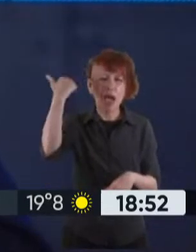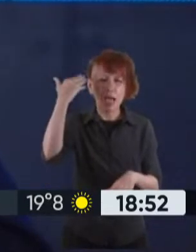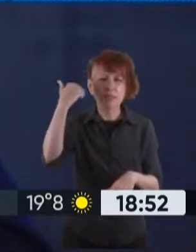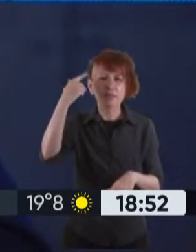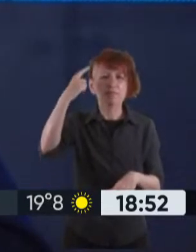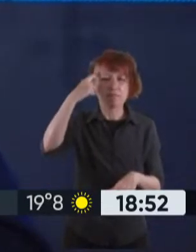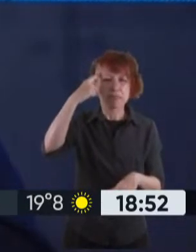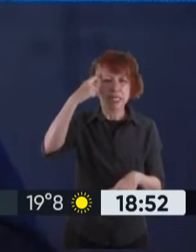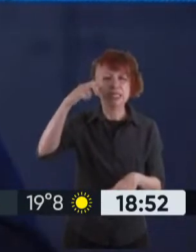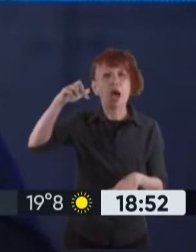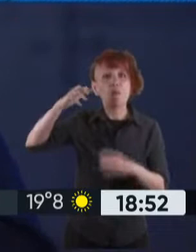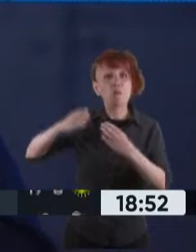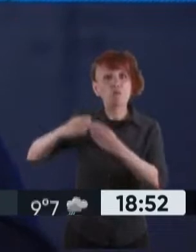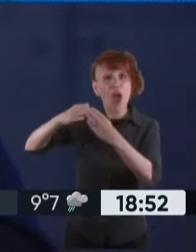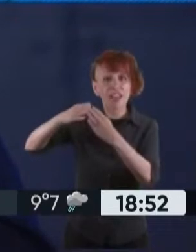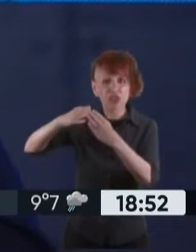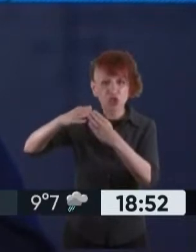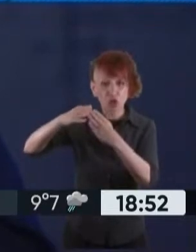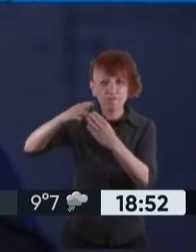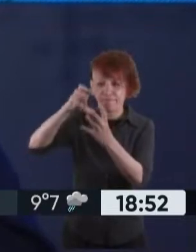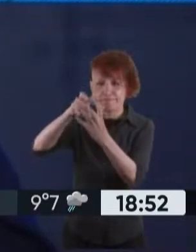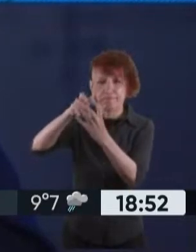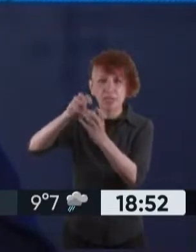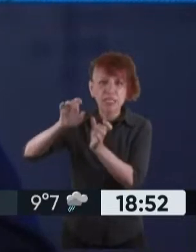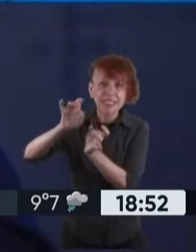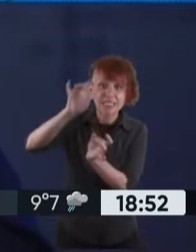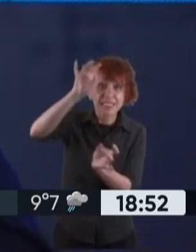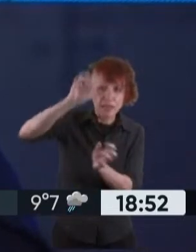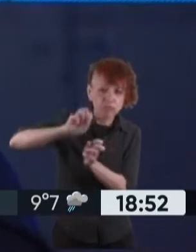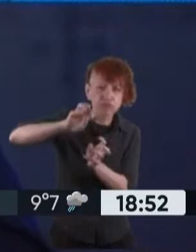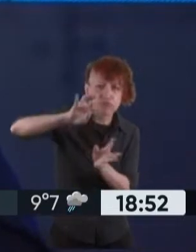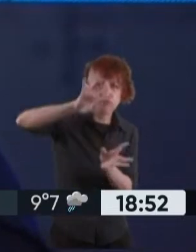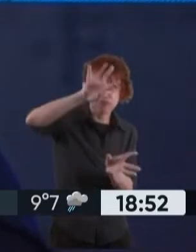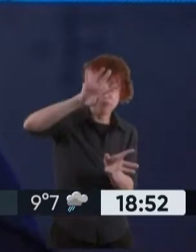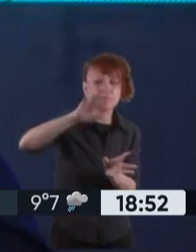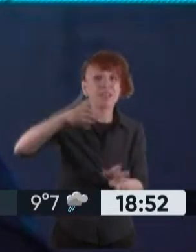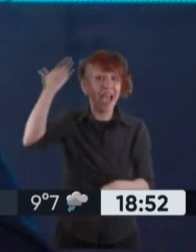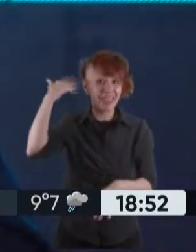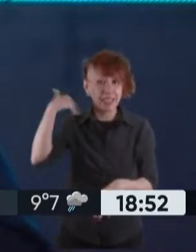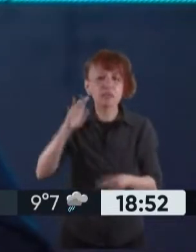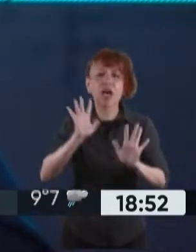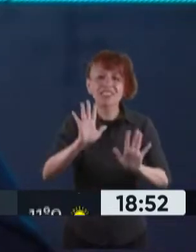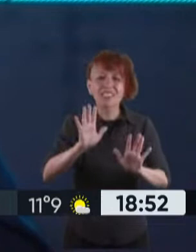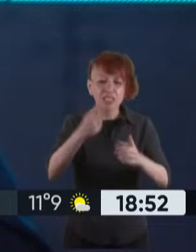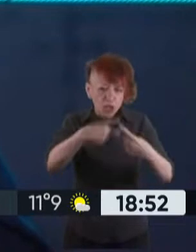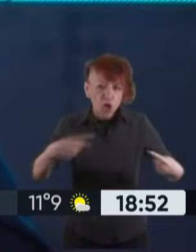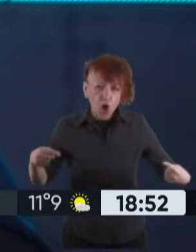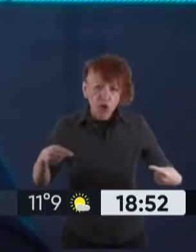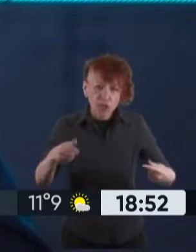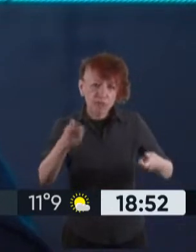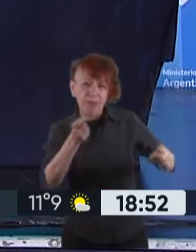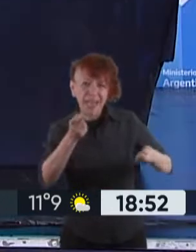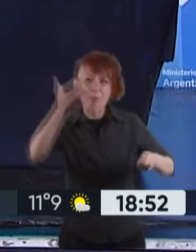puerto, así se manejaron los recursos durante mucho tiempo. Y eso es lo que no